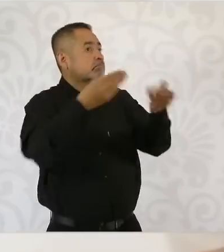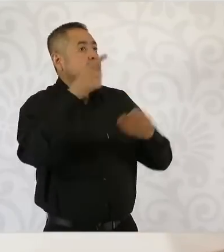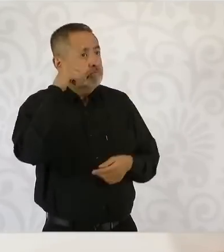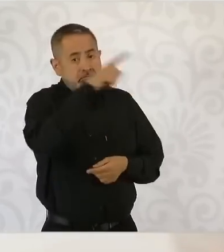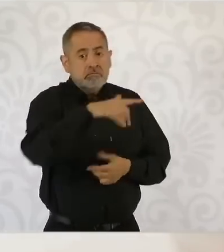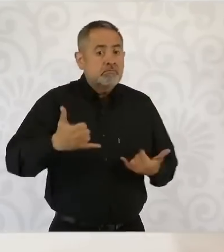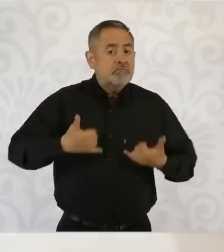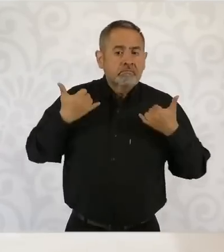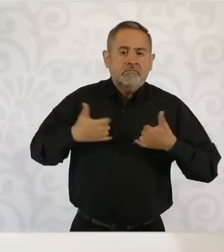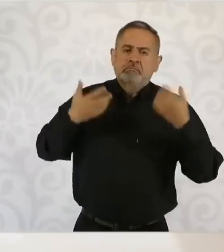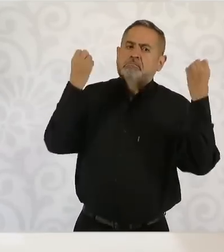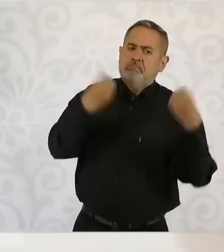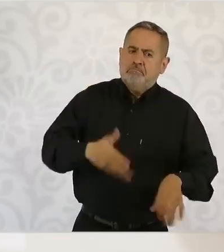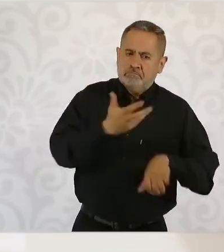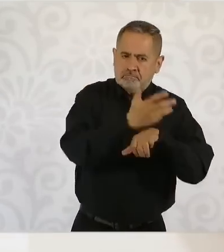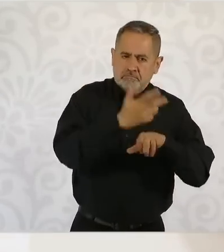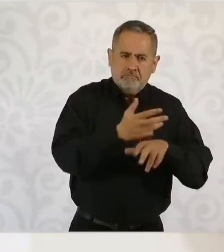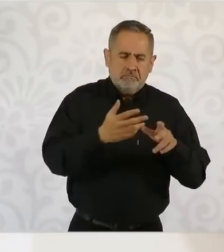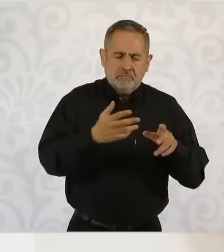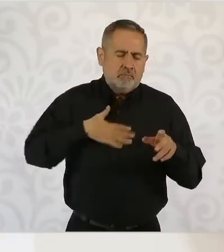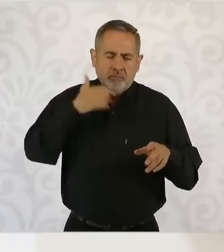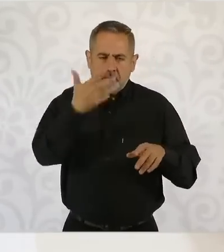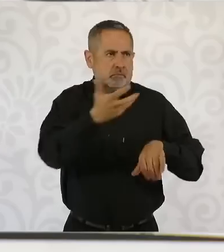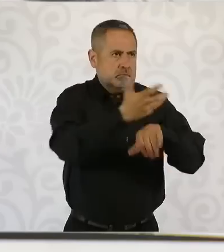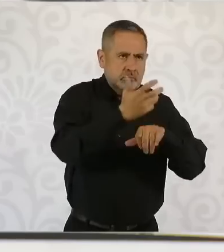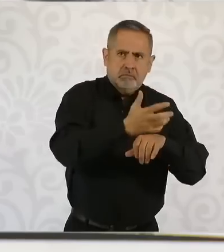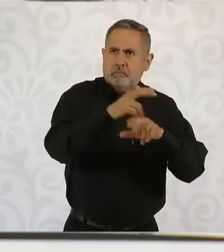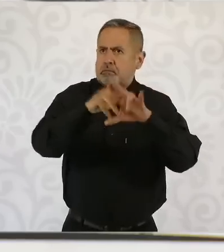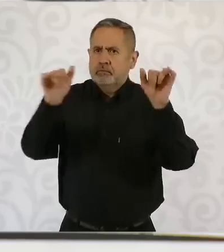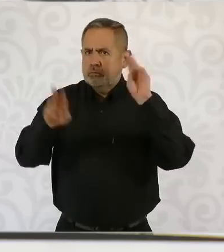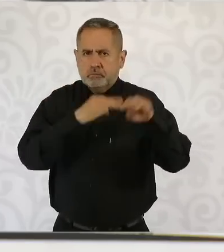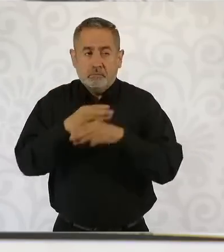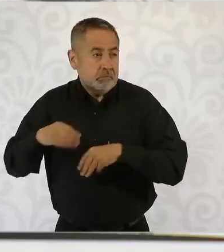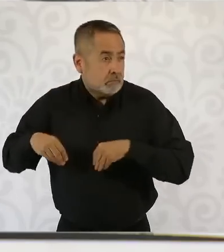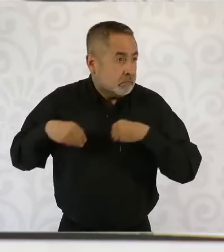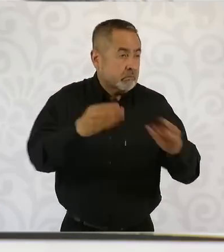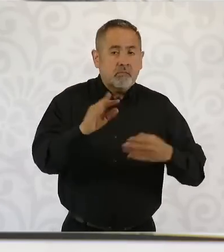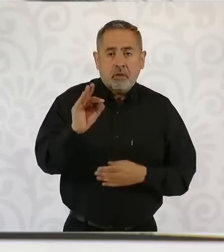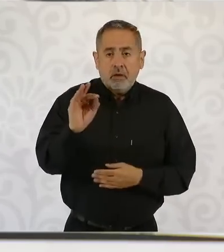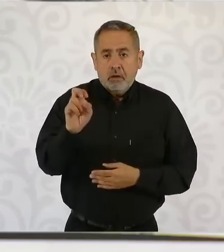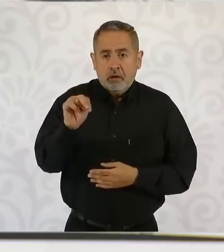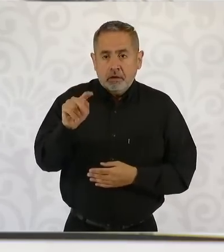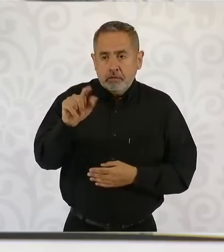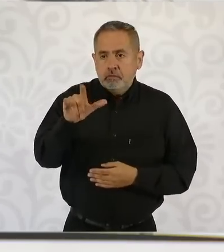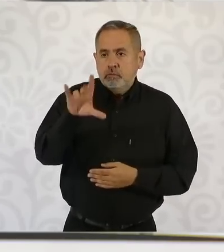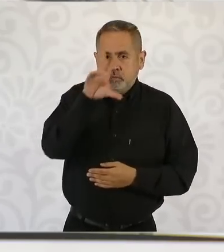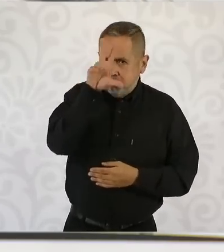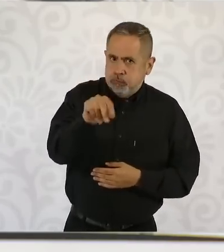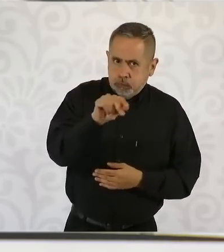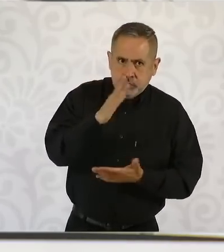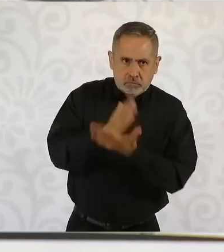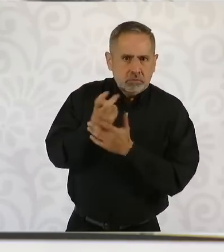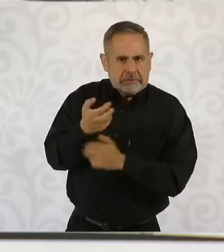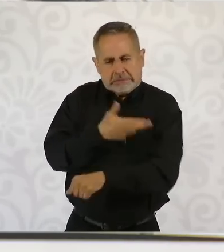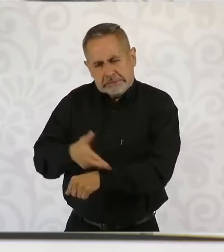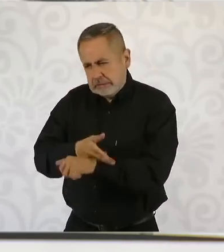fentanilo a ningún joven, ni de Estados Unidos, ni de México, ni de ningún lado del mundo, y que lo que podamos hacer para evitar ese tráfico